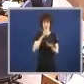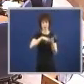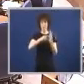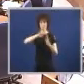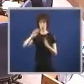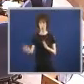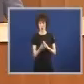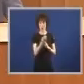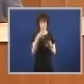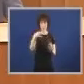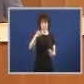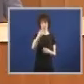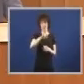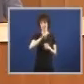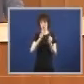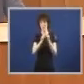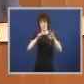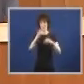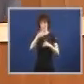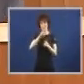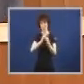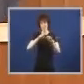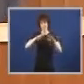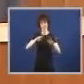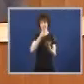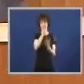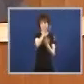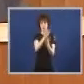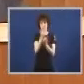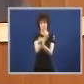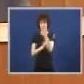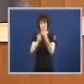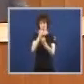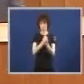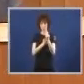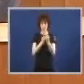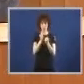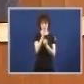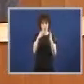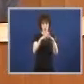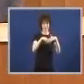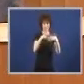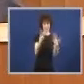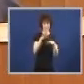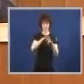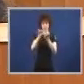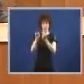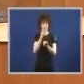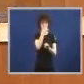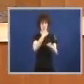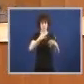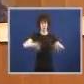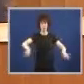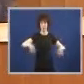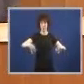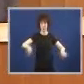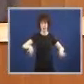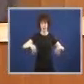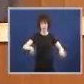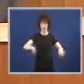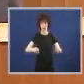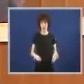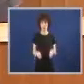páxinas 126 e 127 do Informe Económico e Financiero do exercicio de 2016 para defendelo. Mais fácil imposible. Incrementen o teito